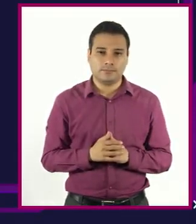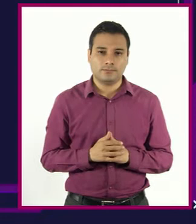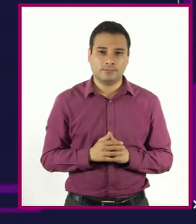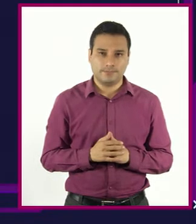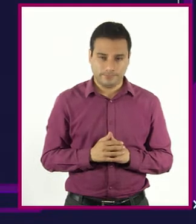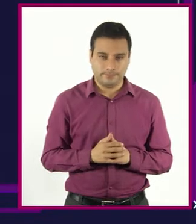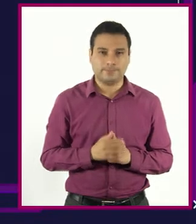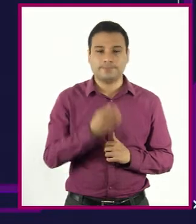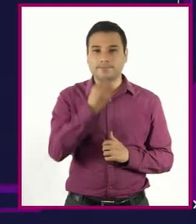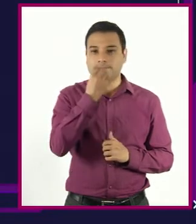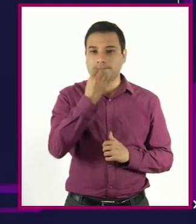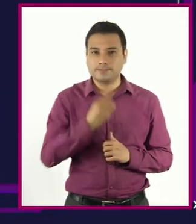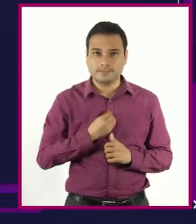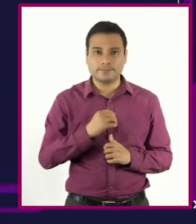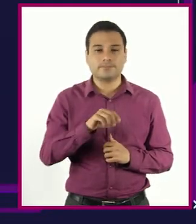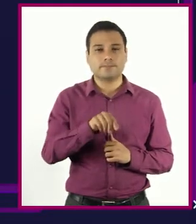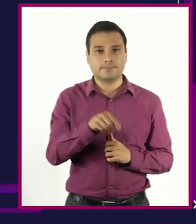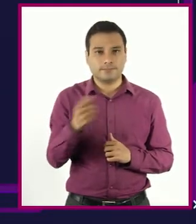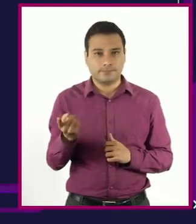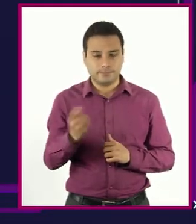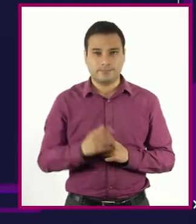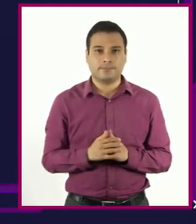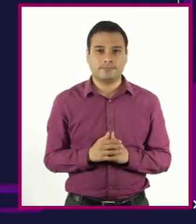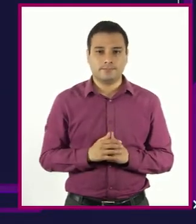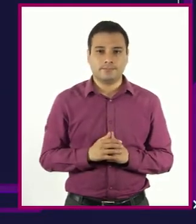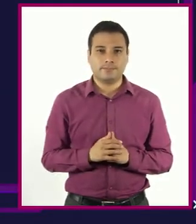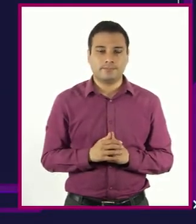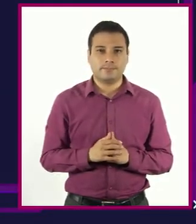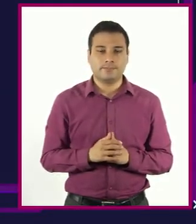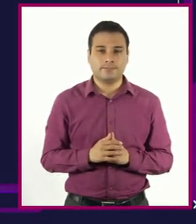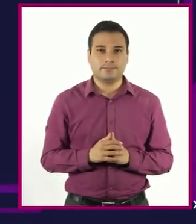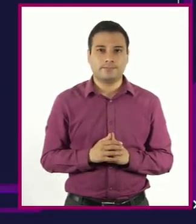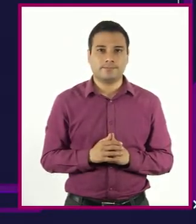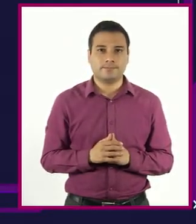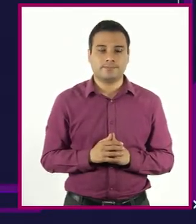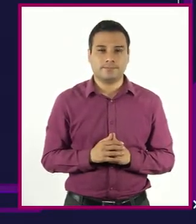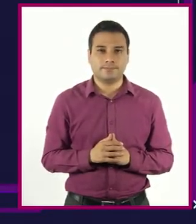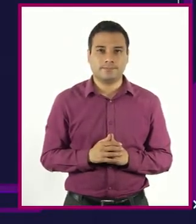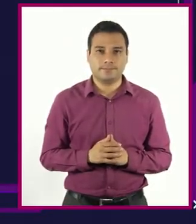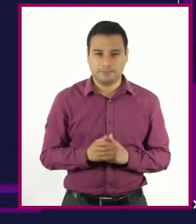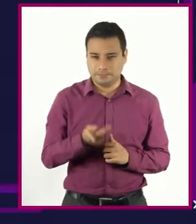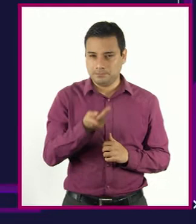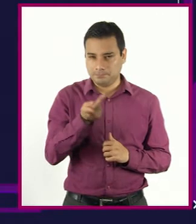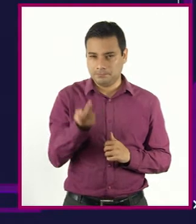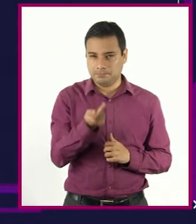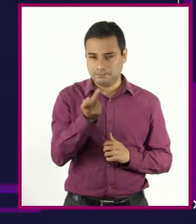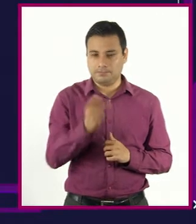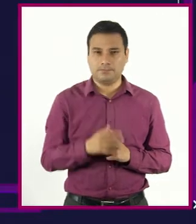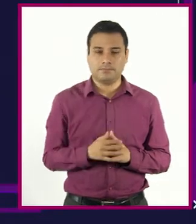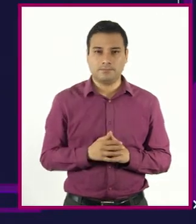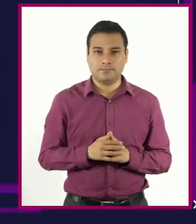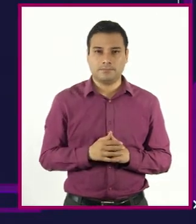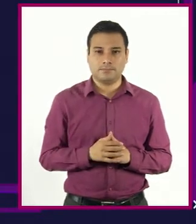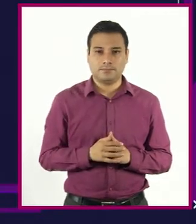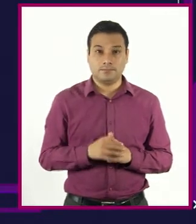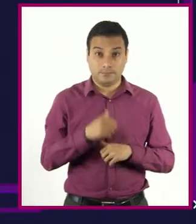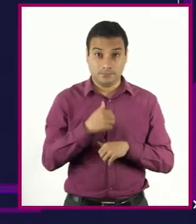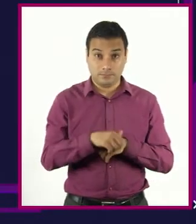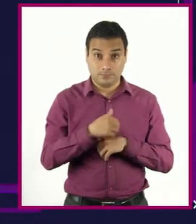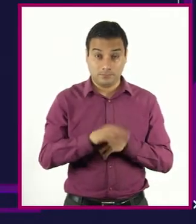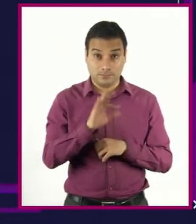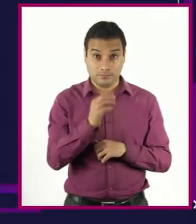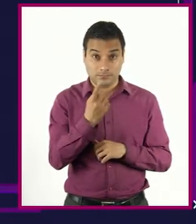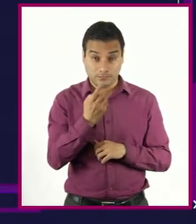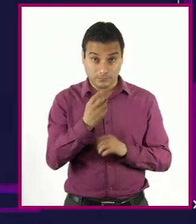al siguiente número. De igual modo, se comprueba la pregunta, ¿este es el último